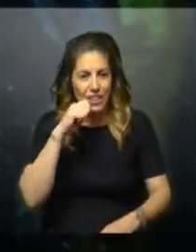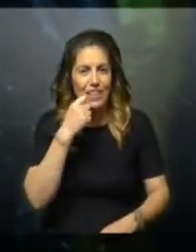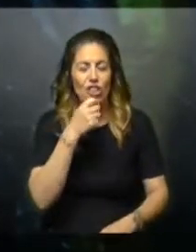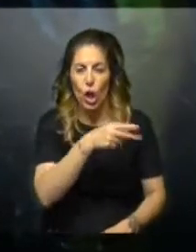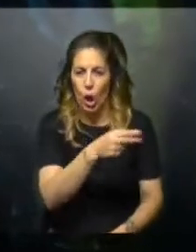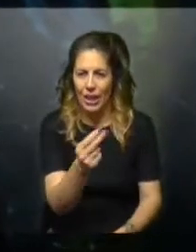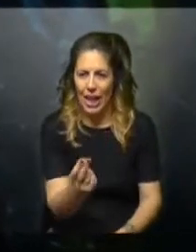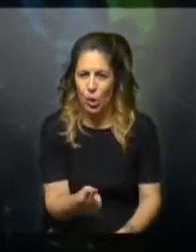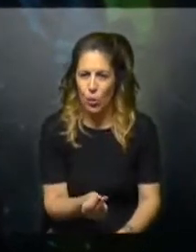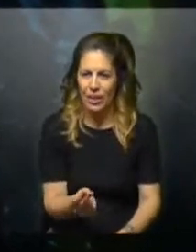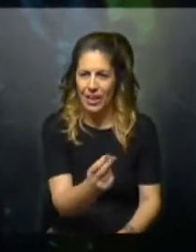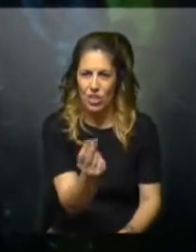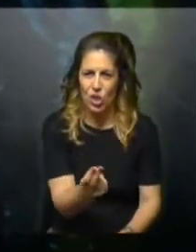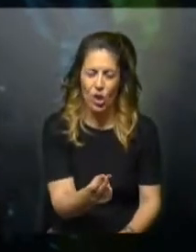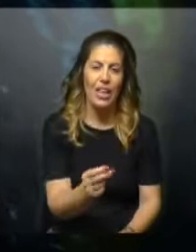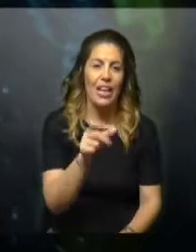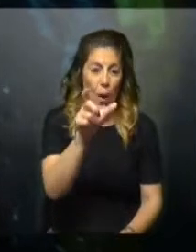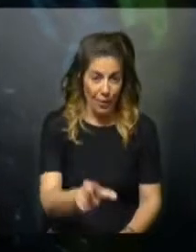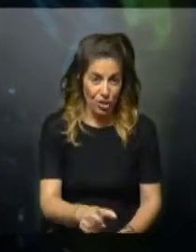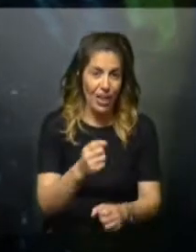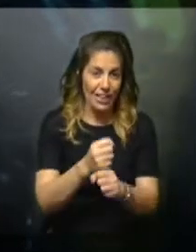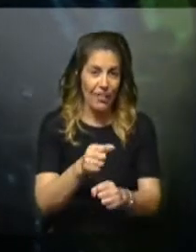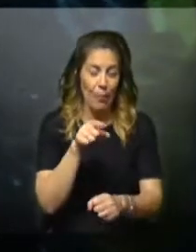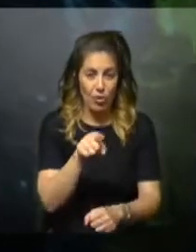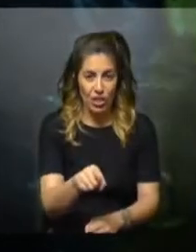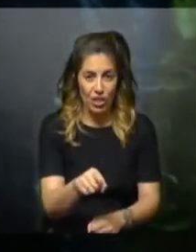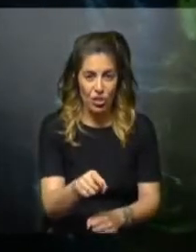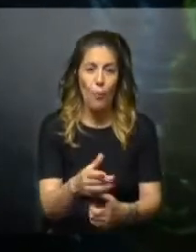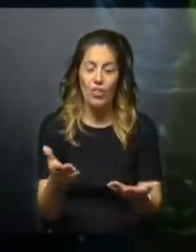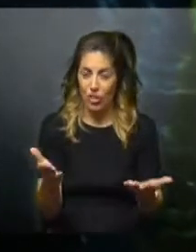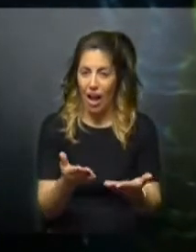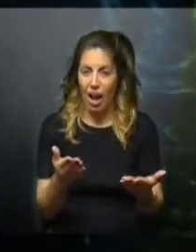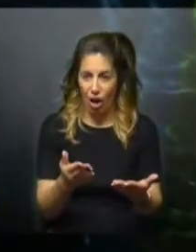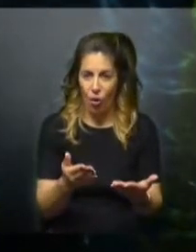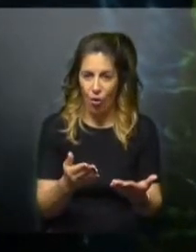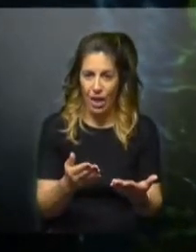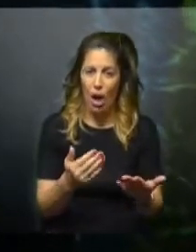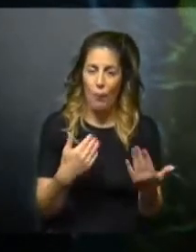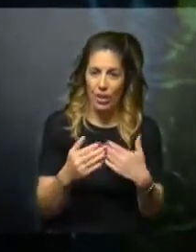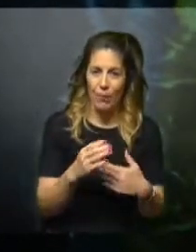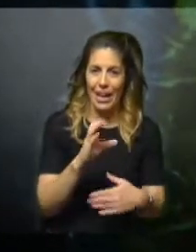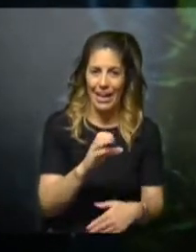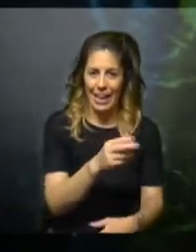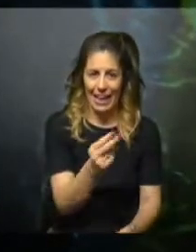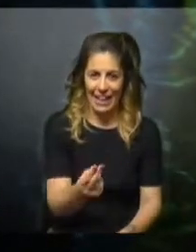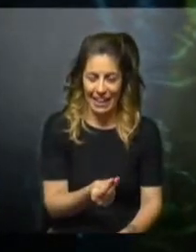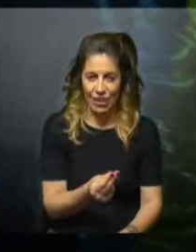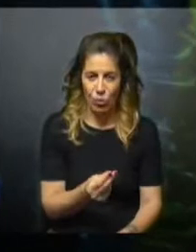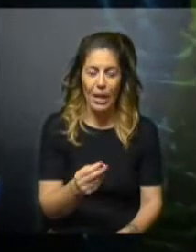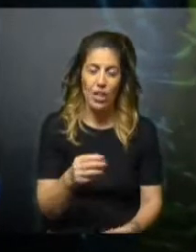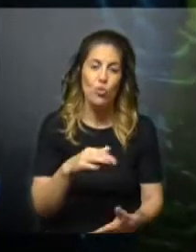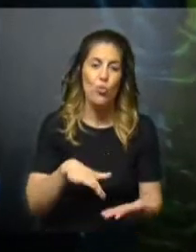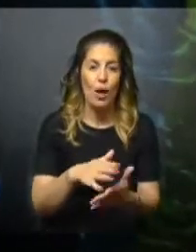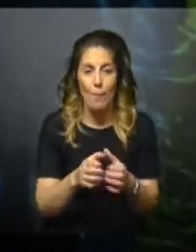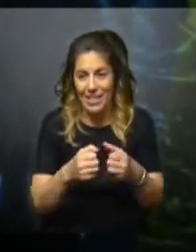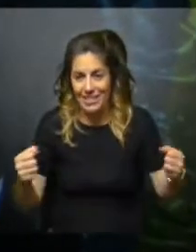Ilustración y las personas que trabajamos en ella por eso ahora me voy a ir ligeramente la caricatura y me voy a meter en un terreno más más amplio que también